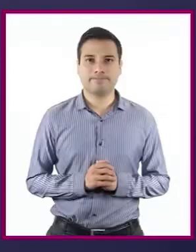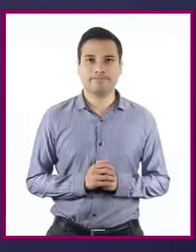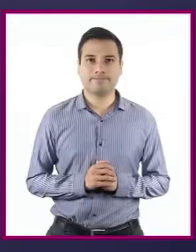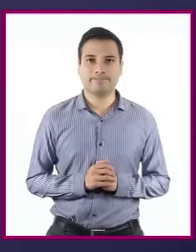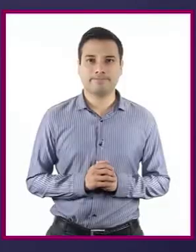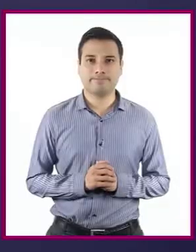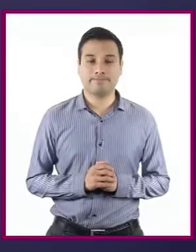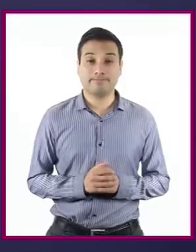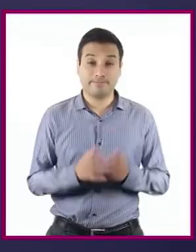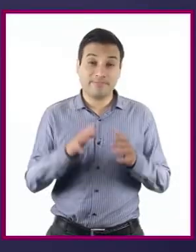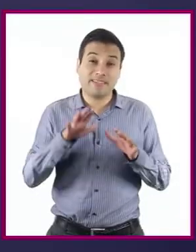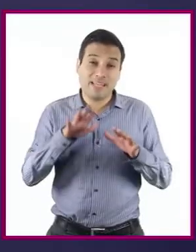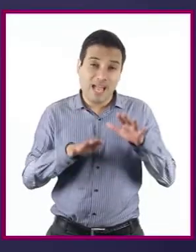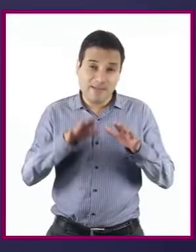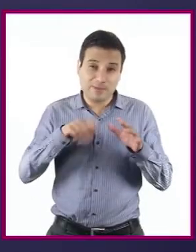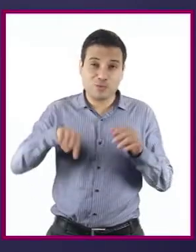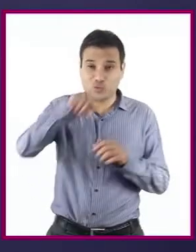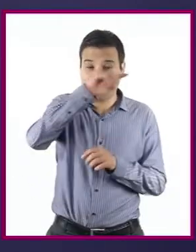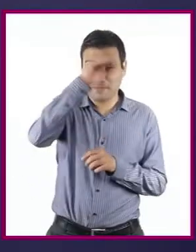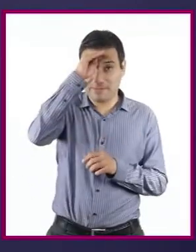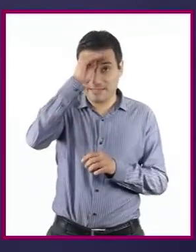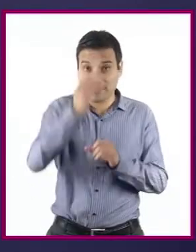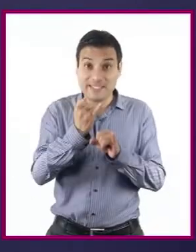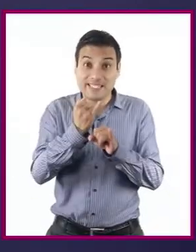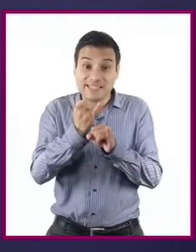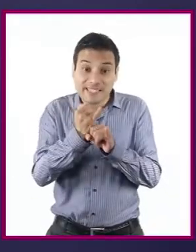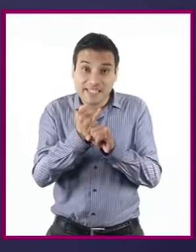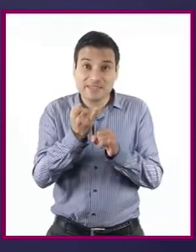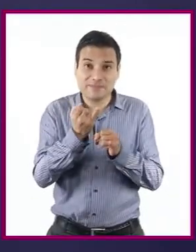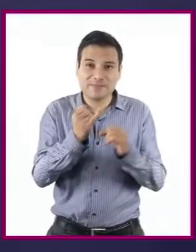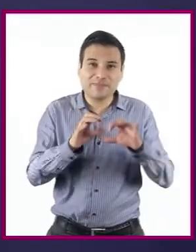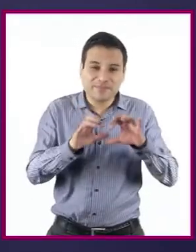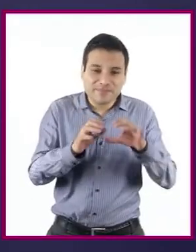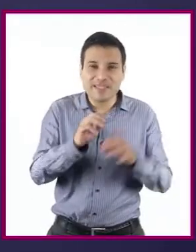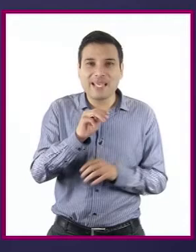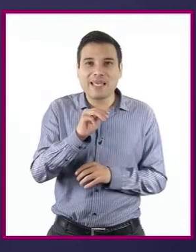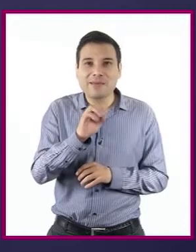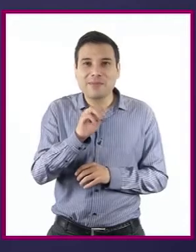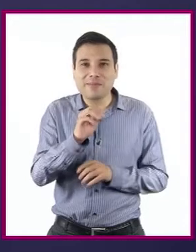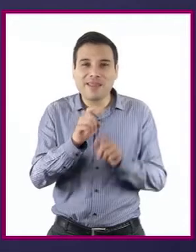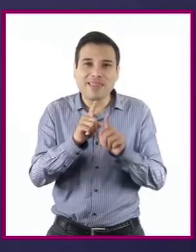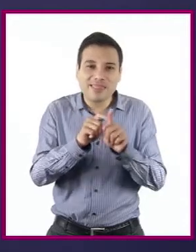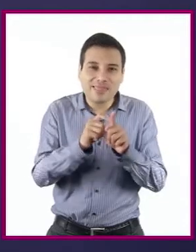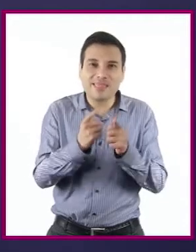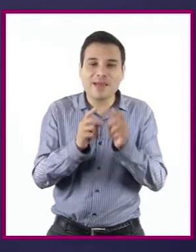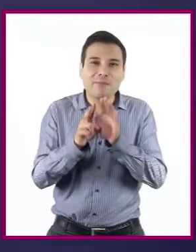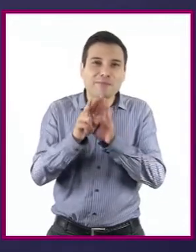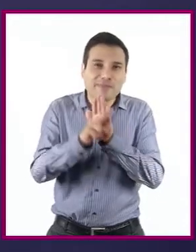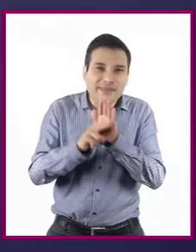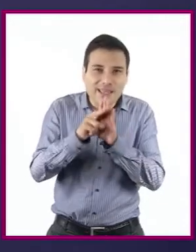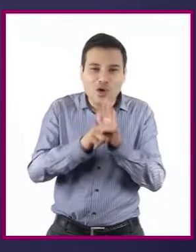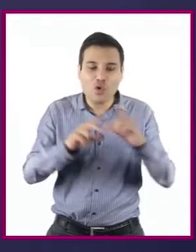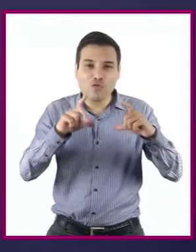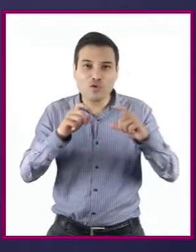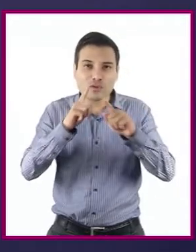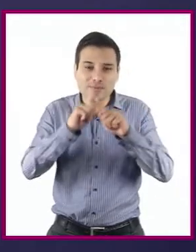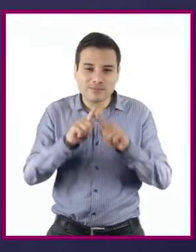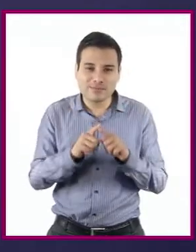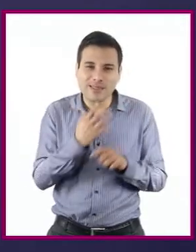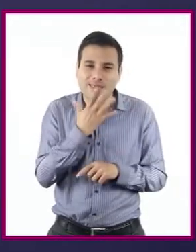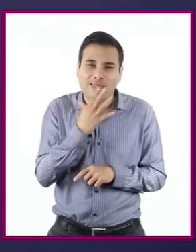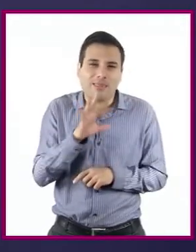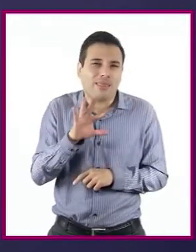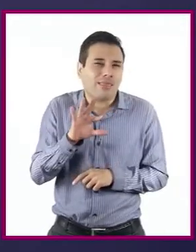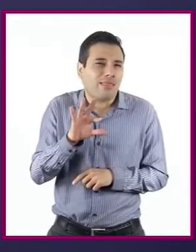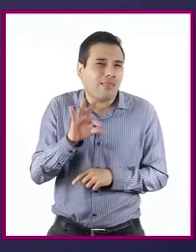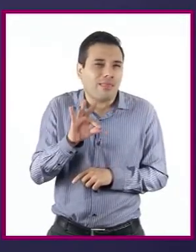Muchas veces creemos que los contenidos digitales, como los llamados memes o las fotografías o videos ofensivos, no son graves ni lastiman